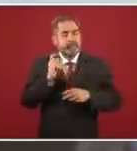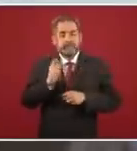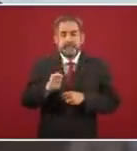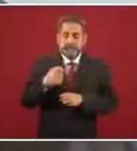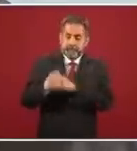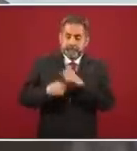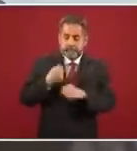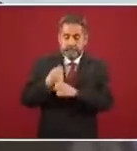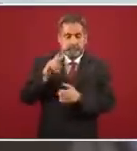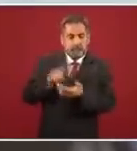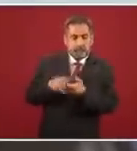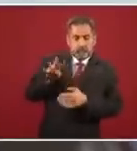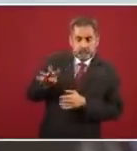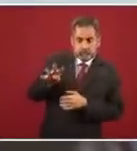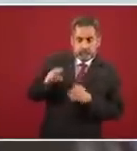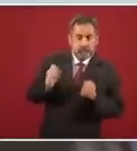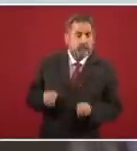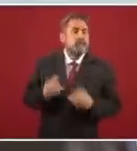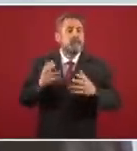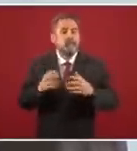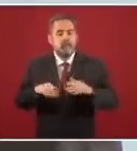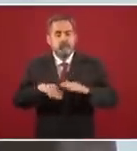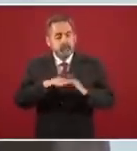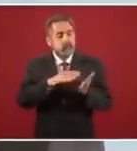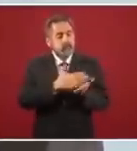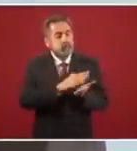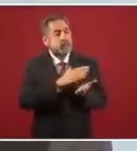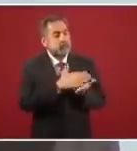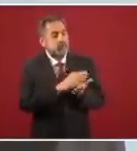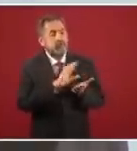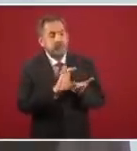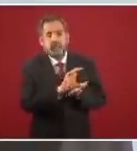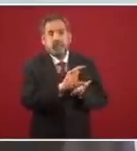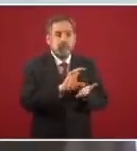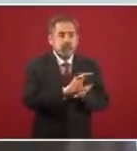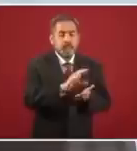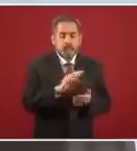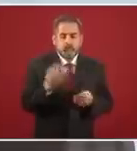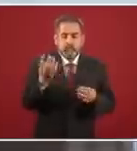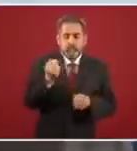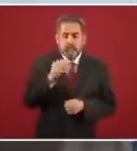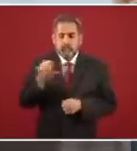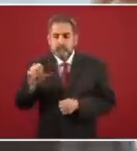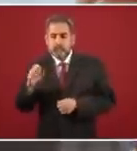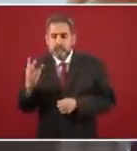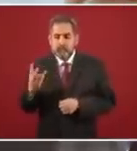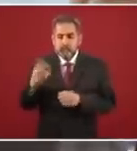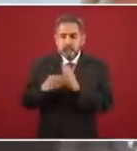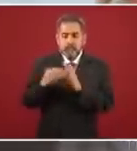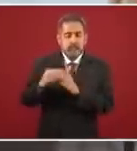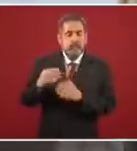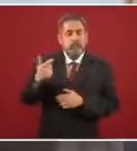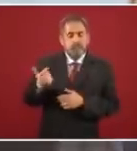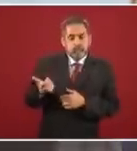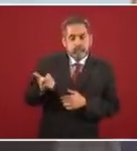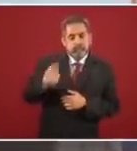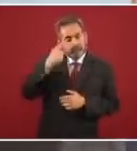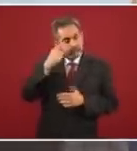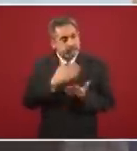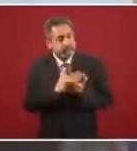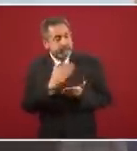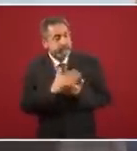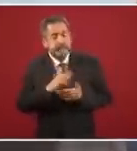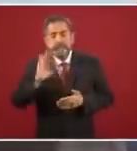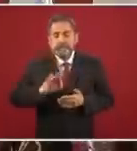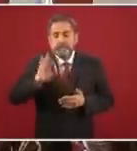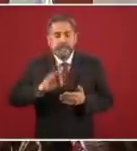de 2019, se han realizado pagos de amortización de deuda de 903 millones de pesos y pagos de